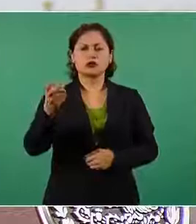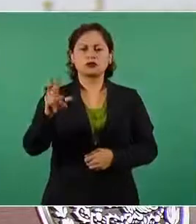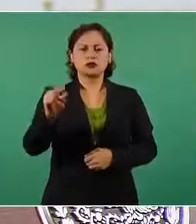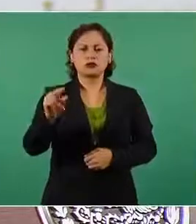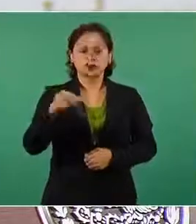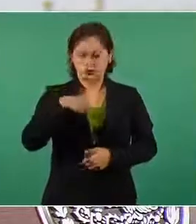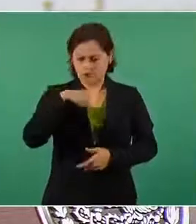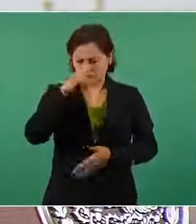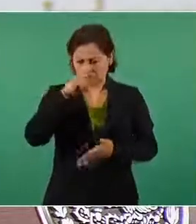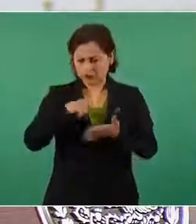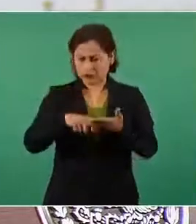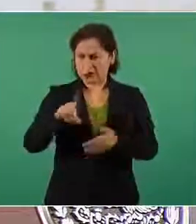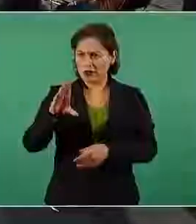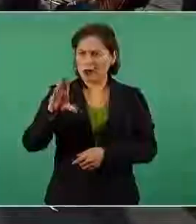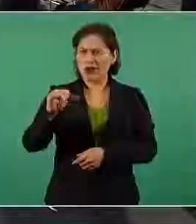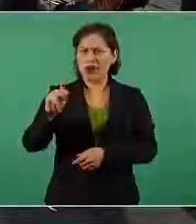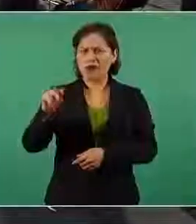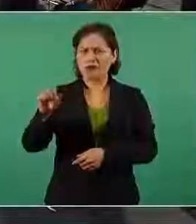Creo que es CAF.